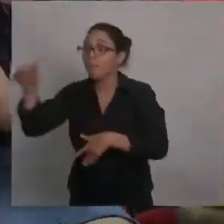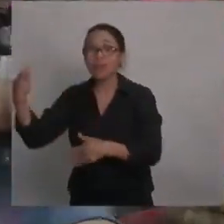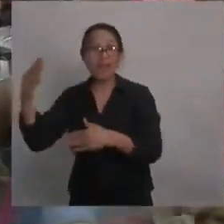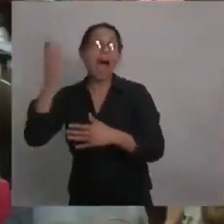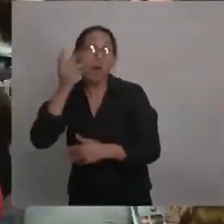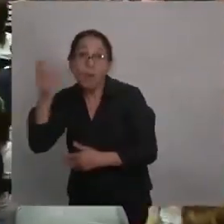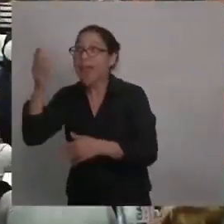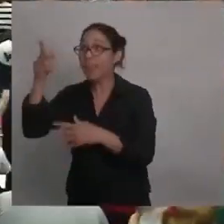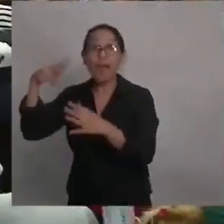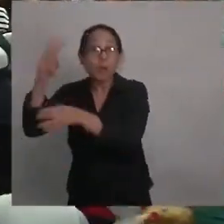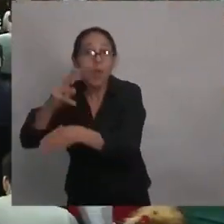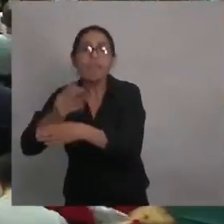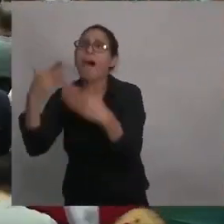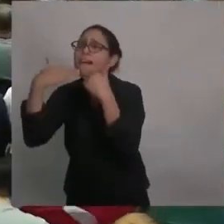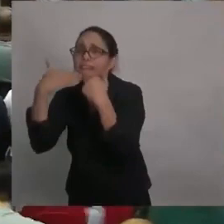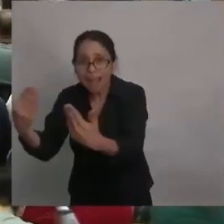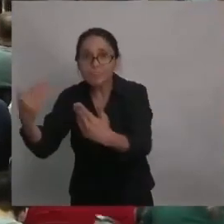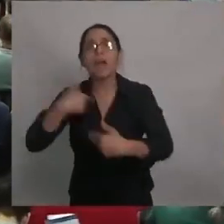trabajar incluso en precario.